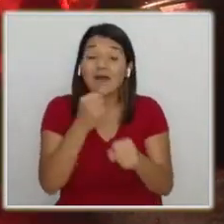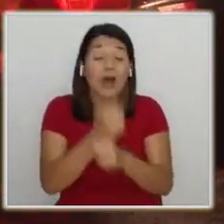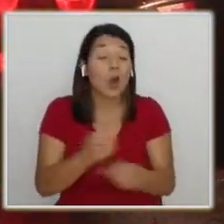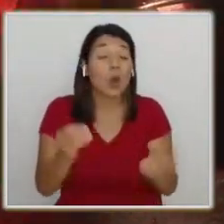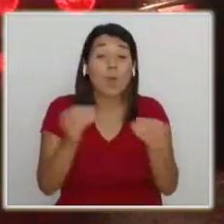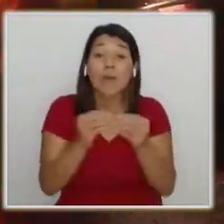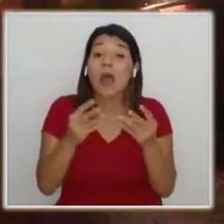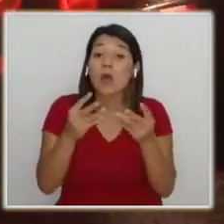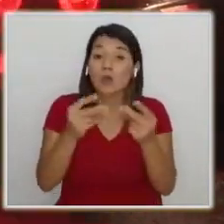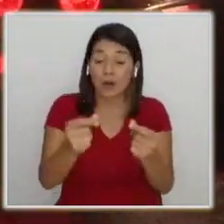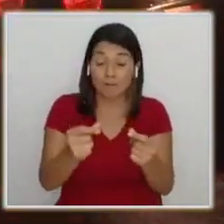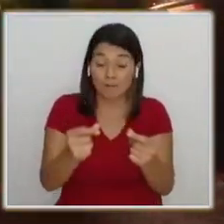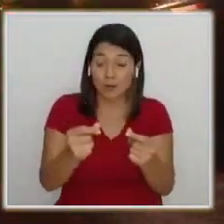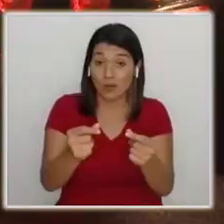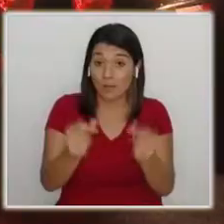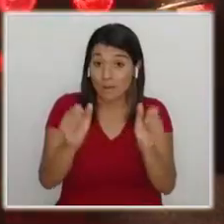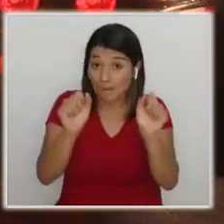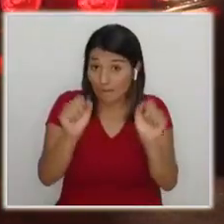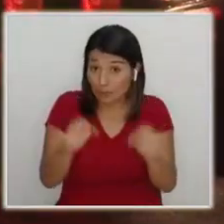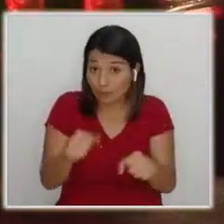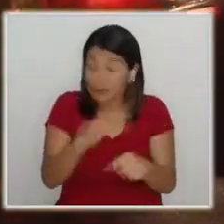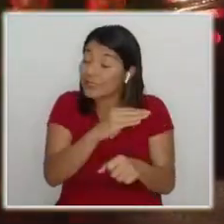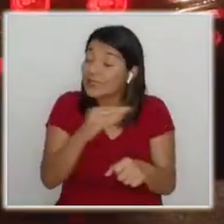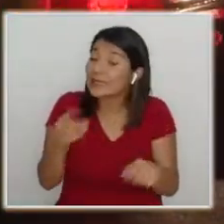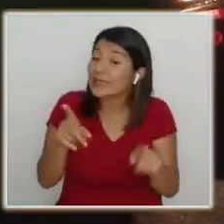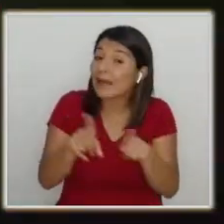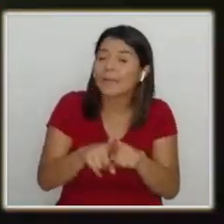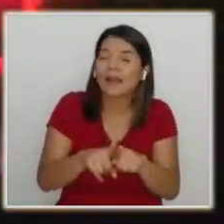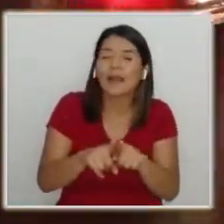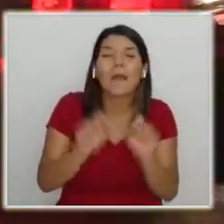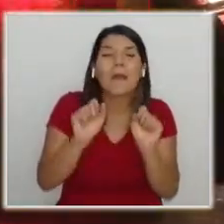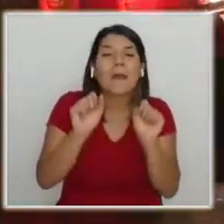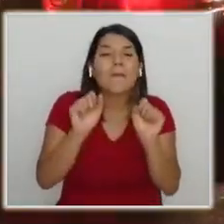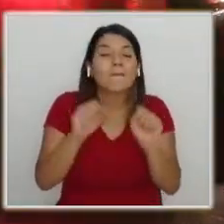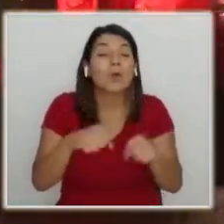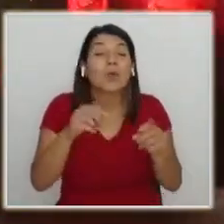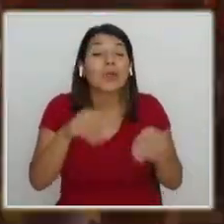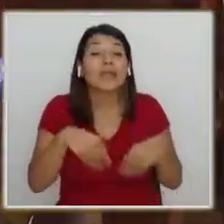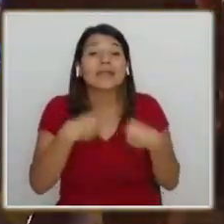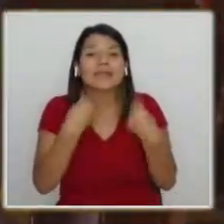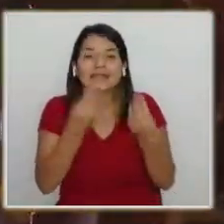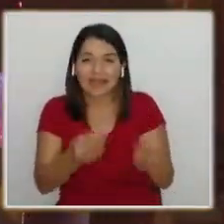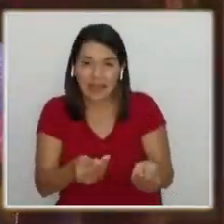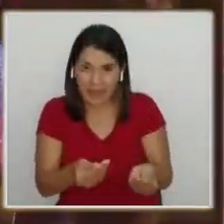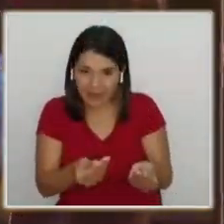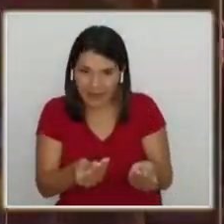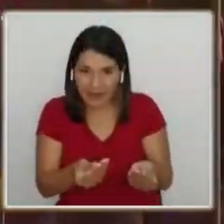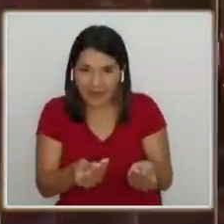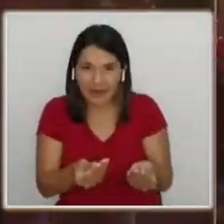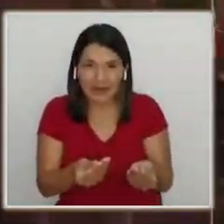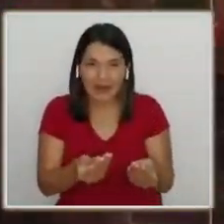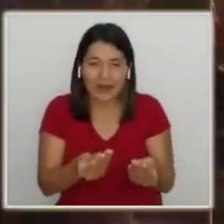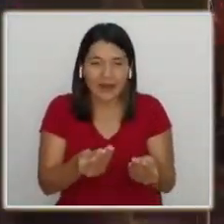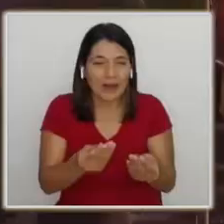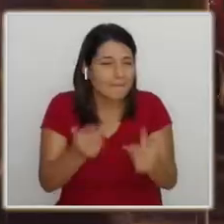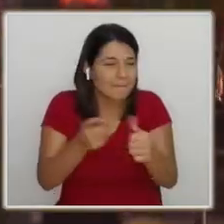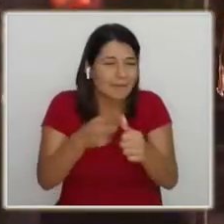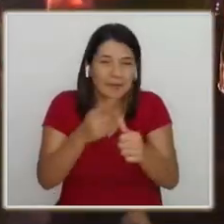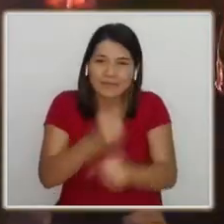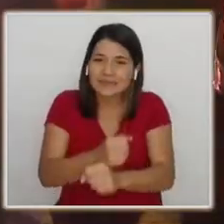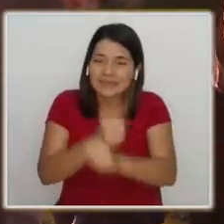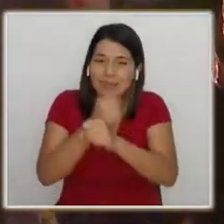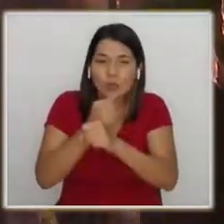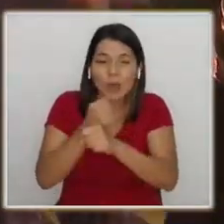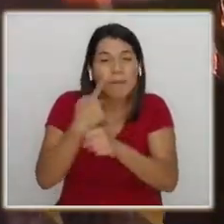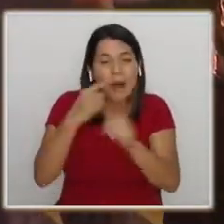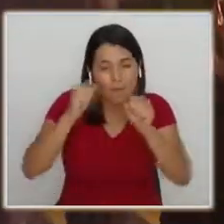y dar a esa persona esa primera estabilidad para prepararlo y llevarlo al